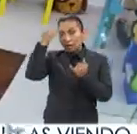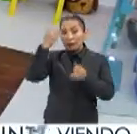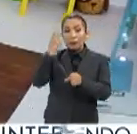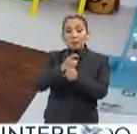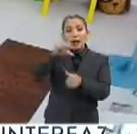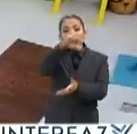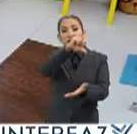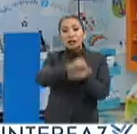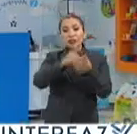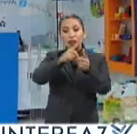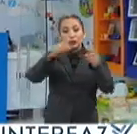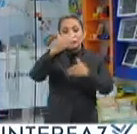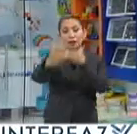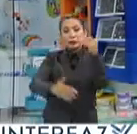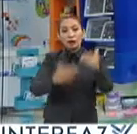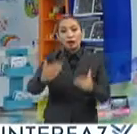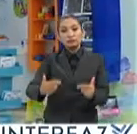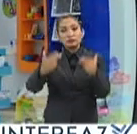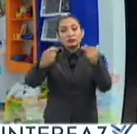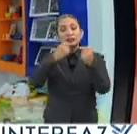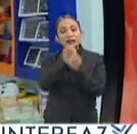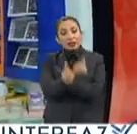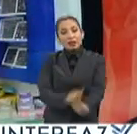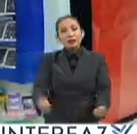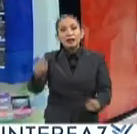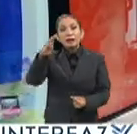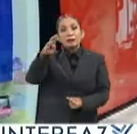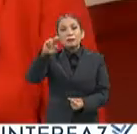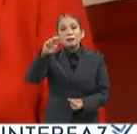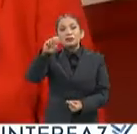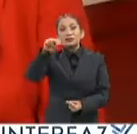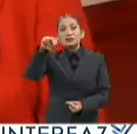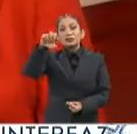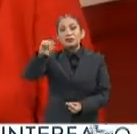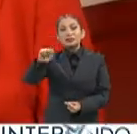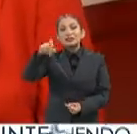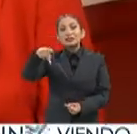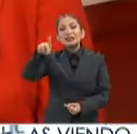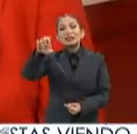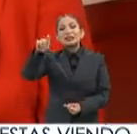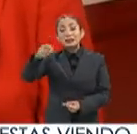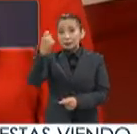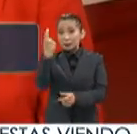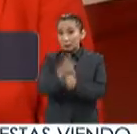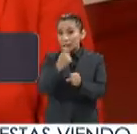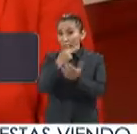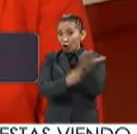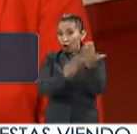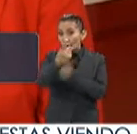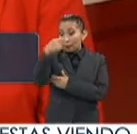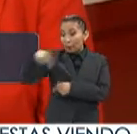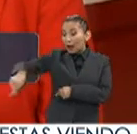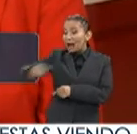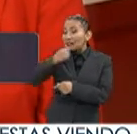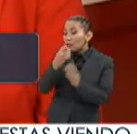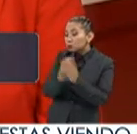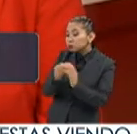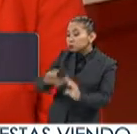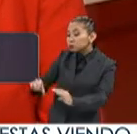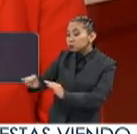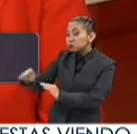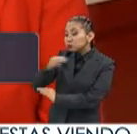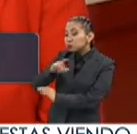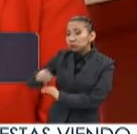primer centro de desarrollo emprendedor infantil, Business Kids. Business Kids es el primer programa de desarrollo emprendedor para niños a nivel